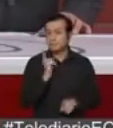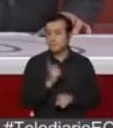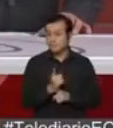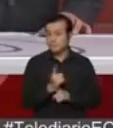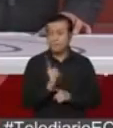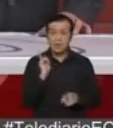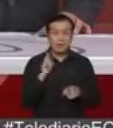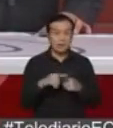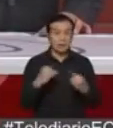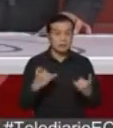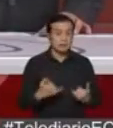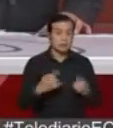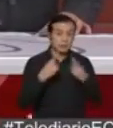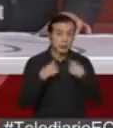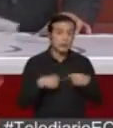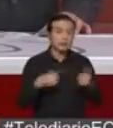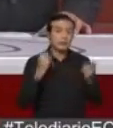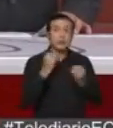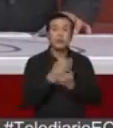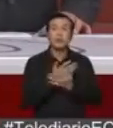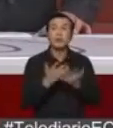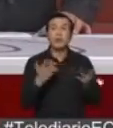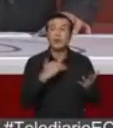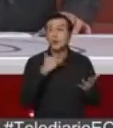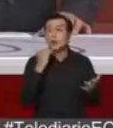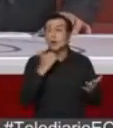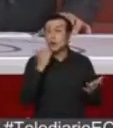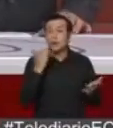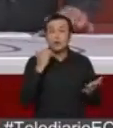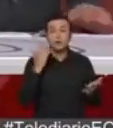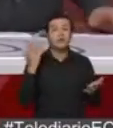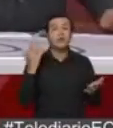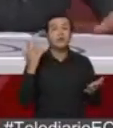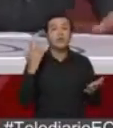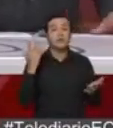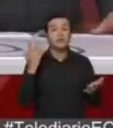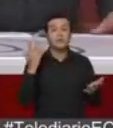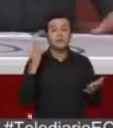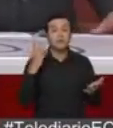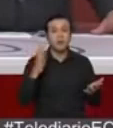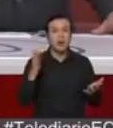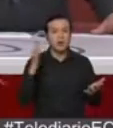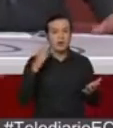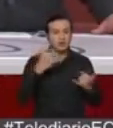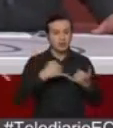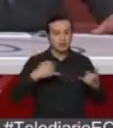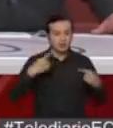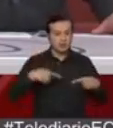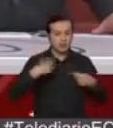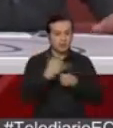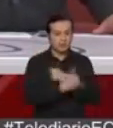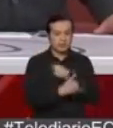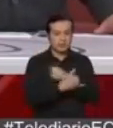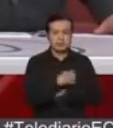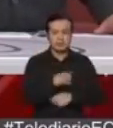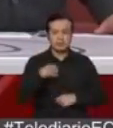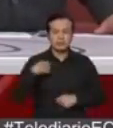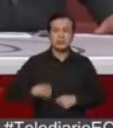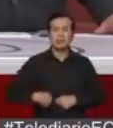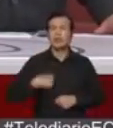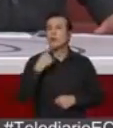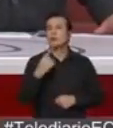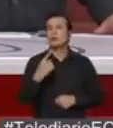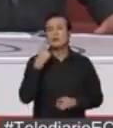han reportado incidentes, no se han reportado casos. El reporte de la aduana de China lo que menciona es que